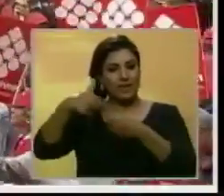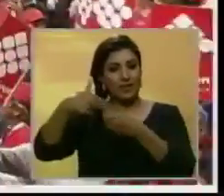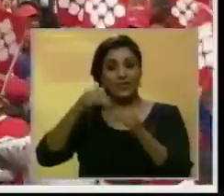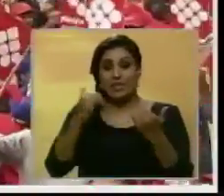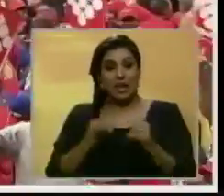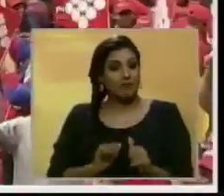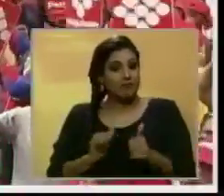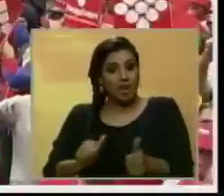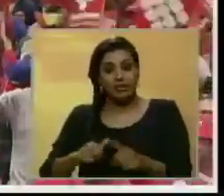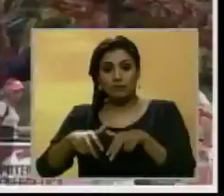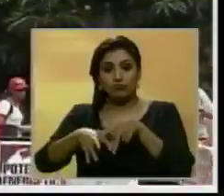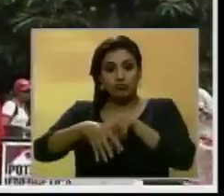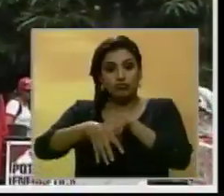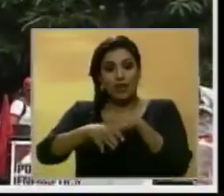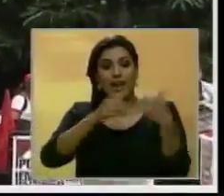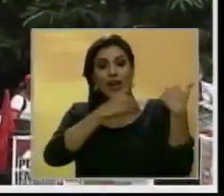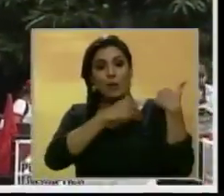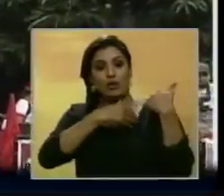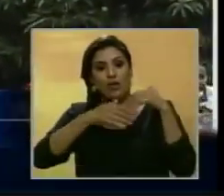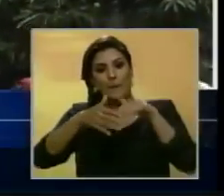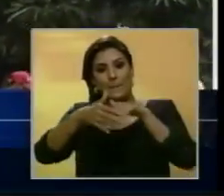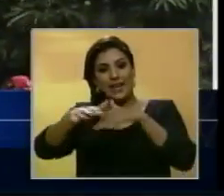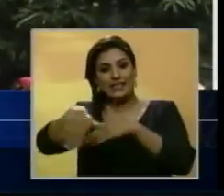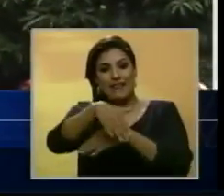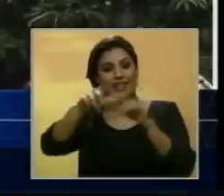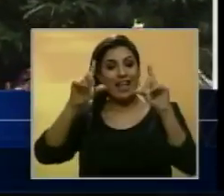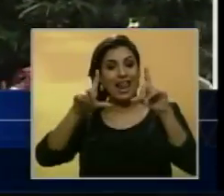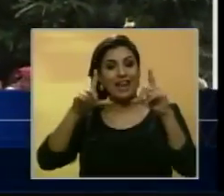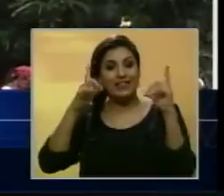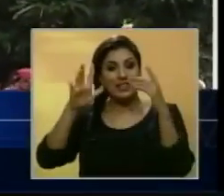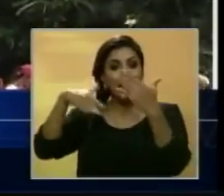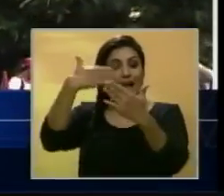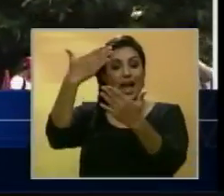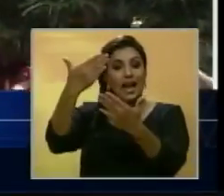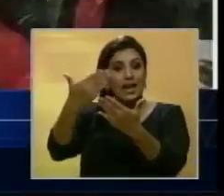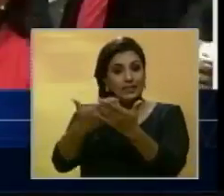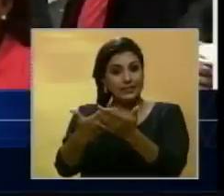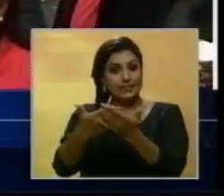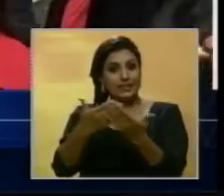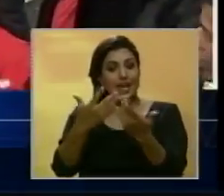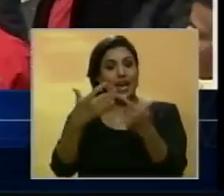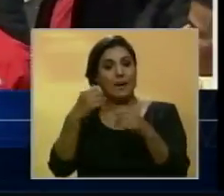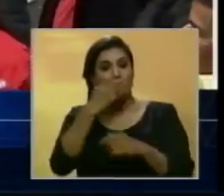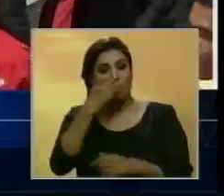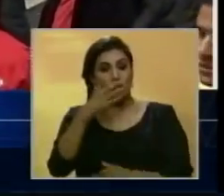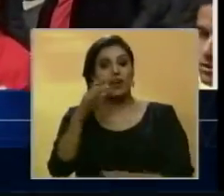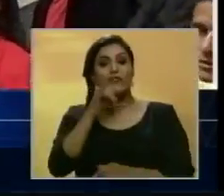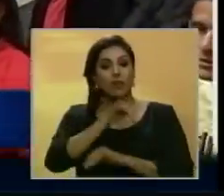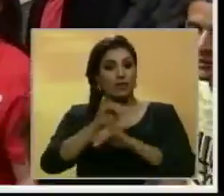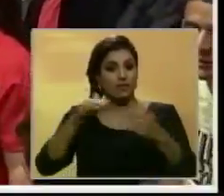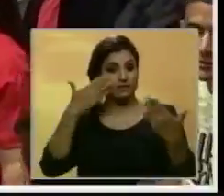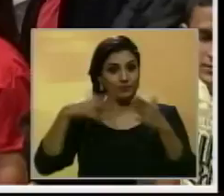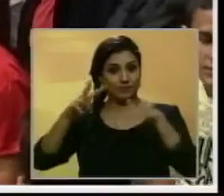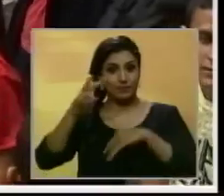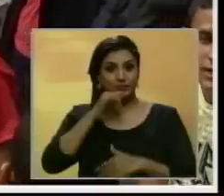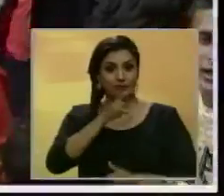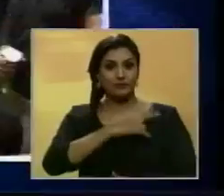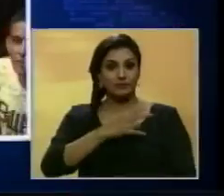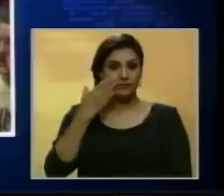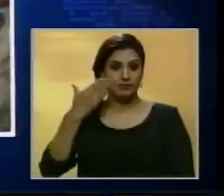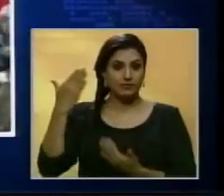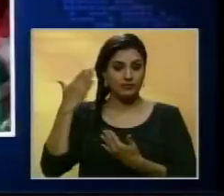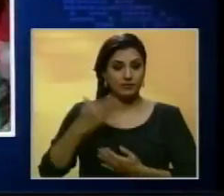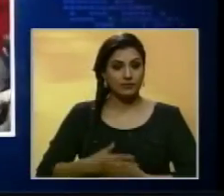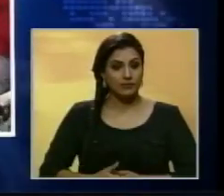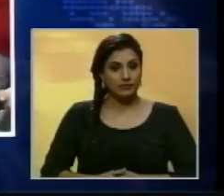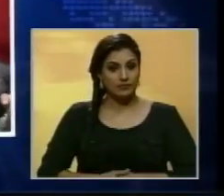entonces se dispone a encabezar la marcha que saldrá desde la Avenida Libertador a la altura de La Campiña. Con esta información retornamos con más de la emisión